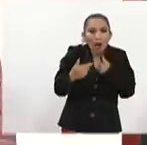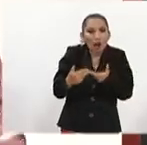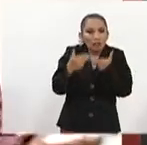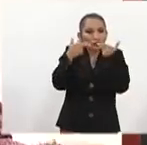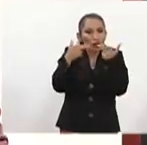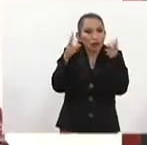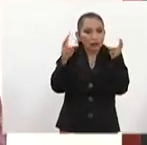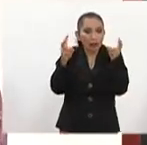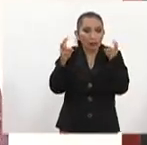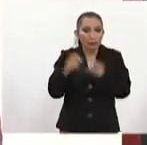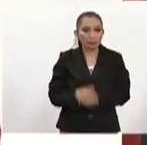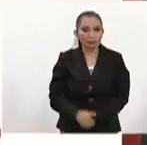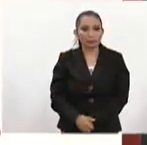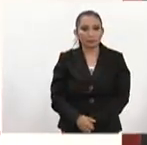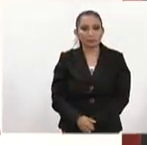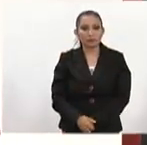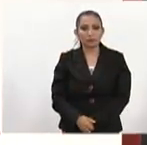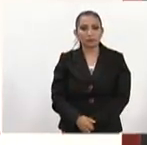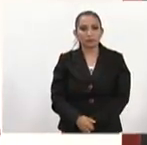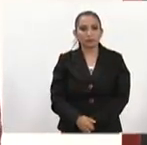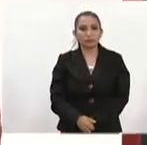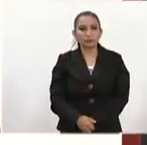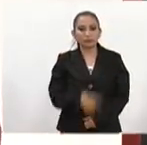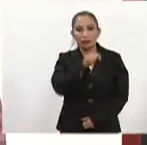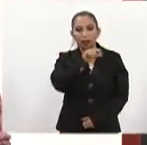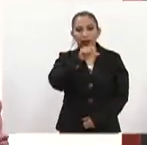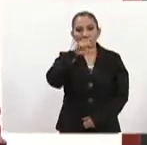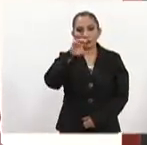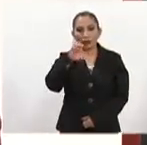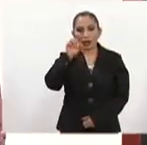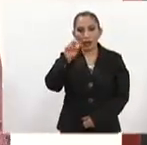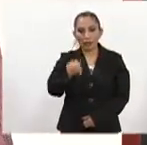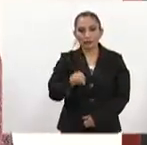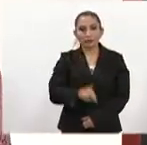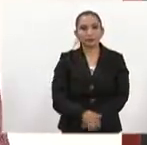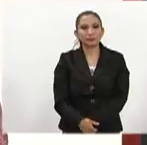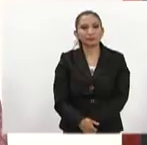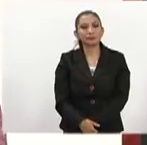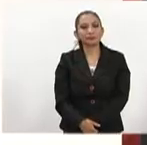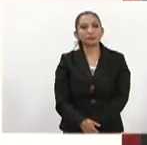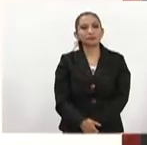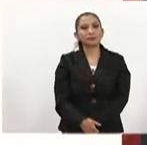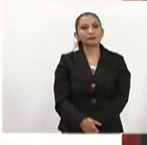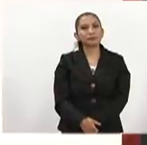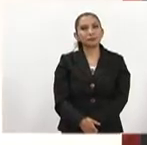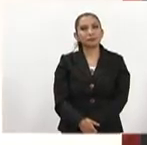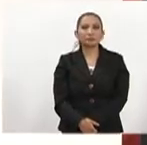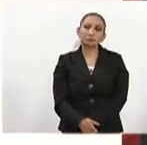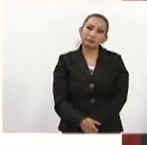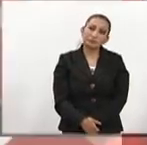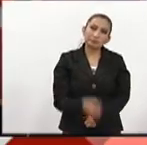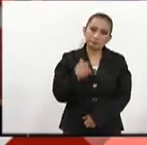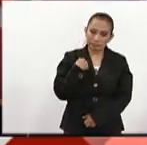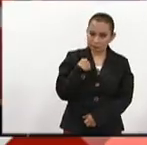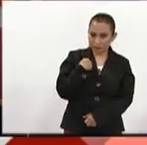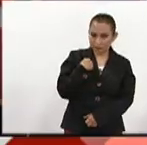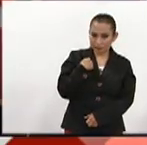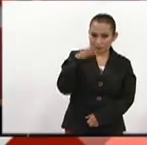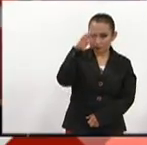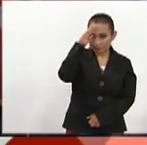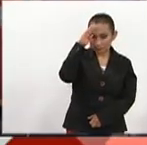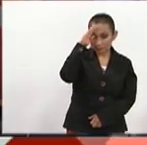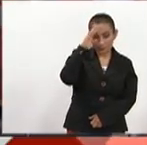negociando asuntos como este, como es el Tratado de Libre Comercio de América del Norte? Sí, yo creo que